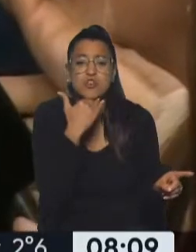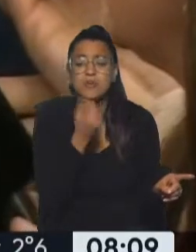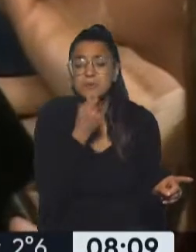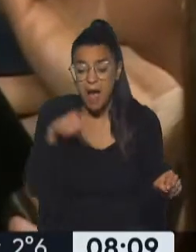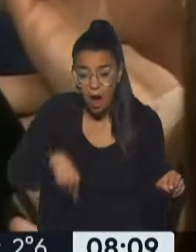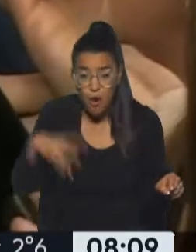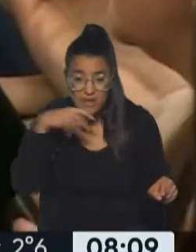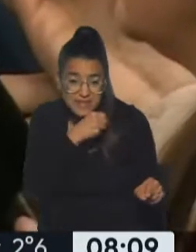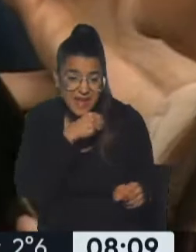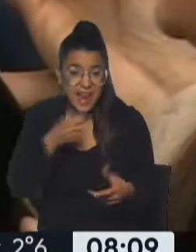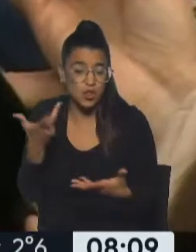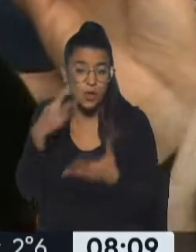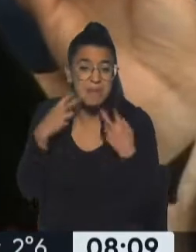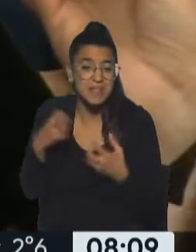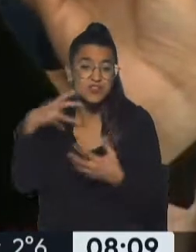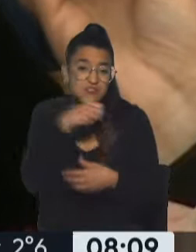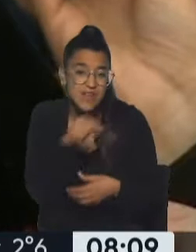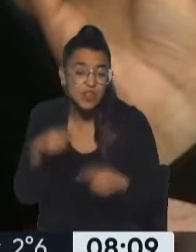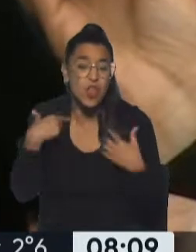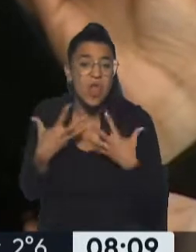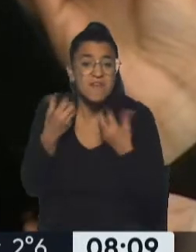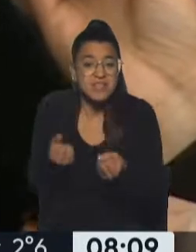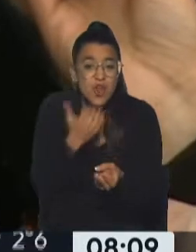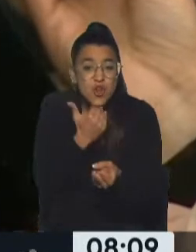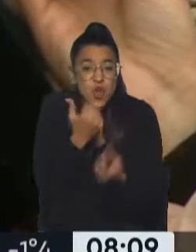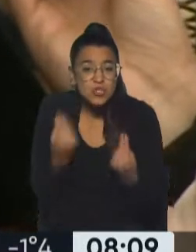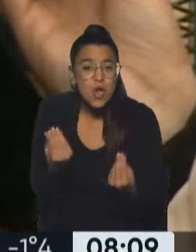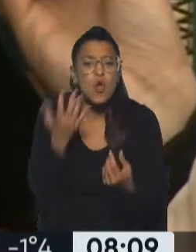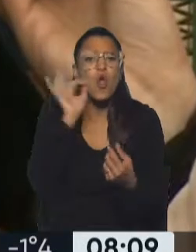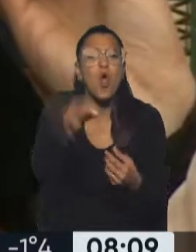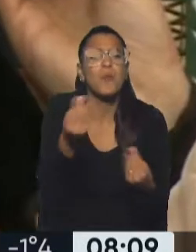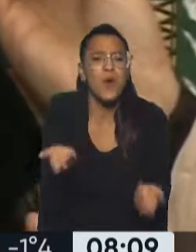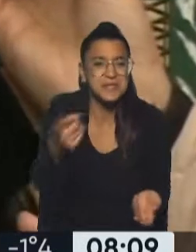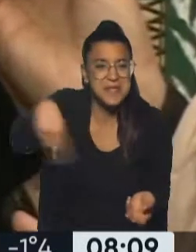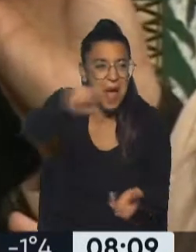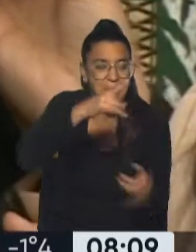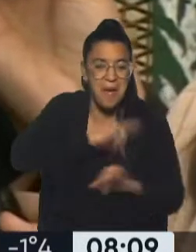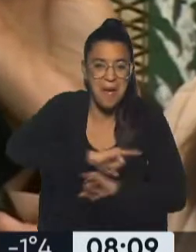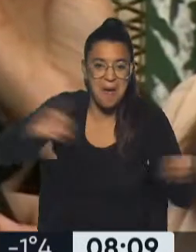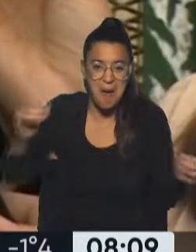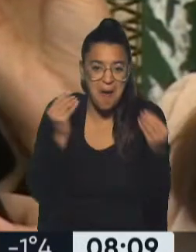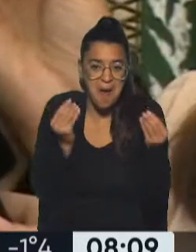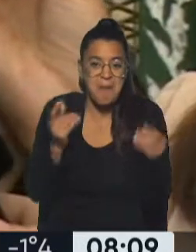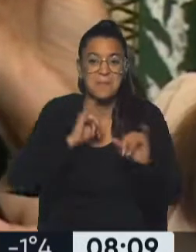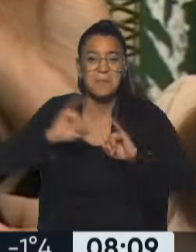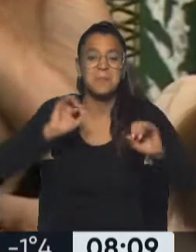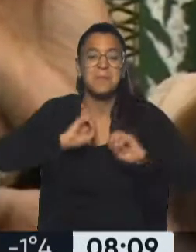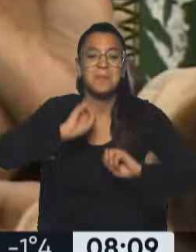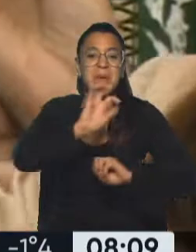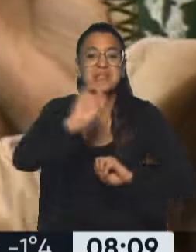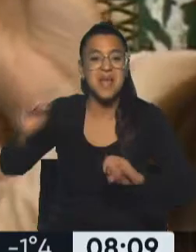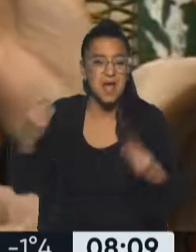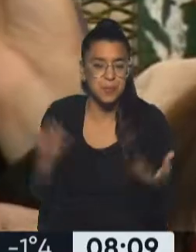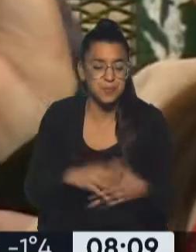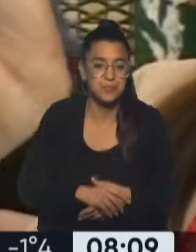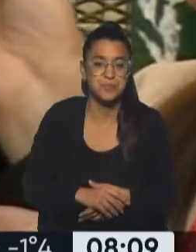secreto de sumario. Y la defensa todavía no tiene conocimiento de la misma, como en todos lados se ven mensajes que no... ¿Creen que es